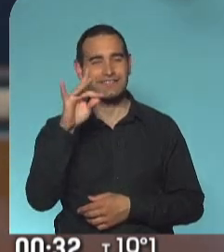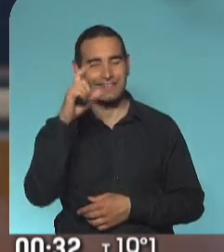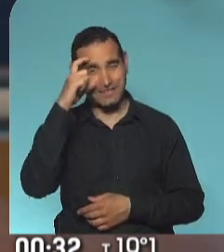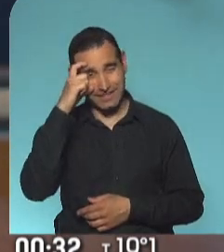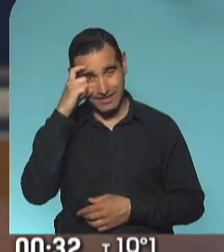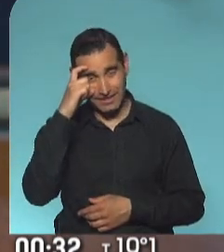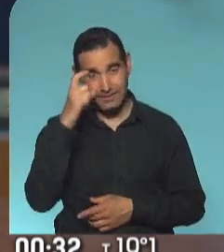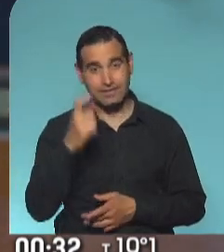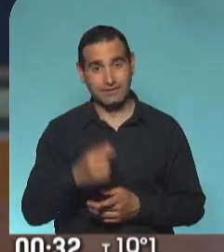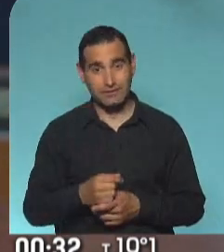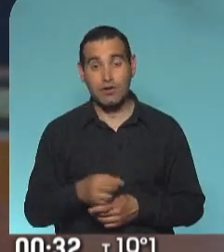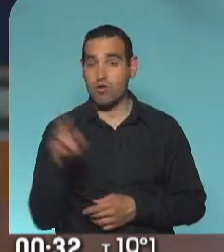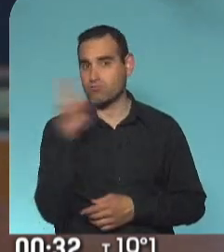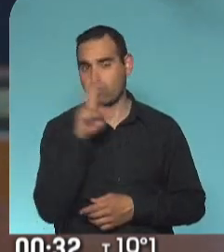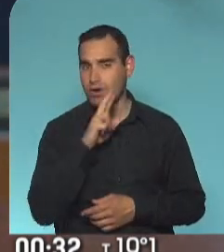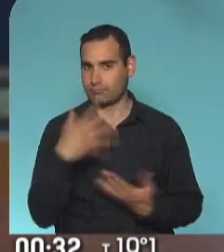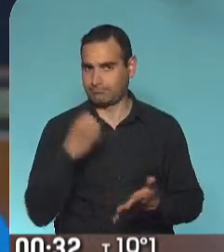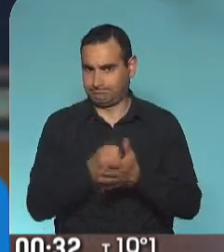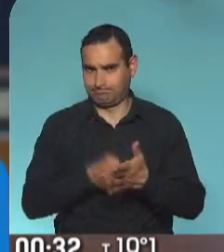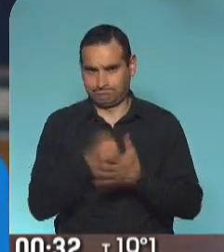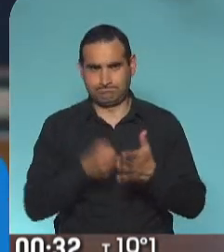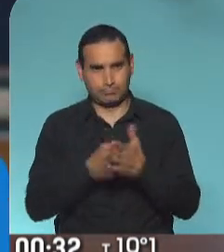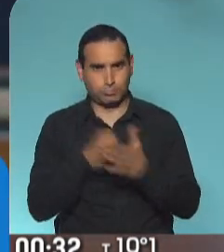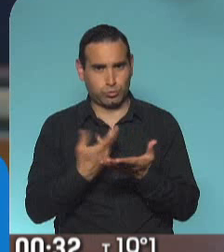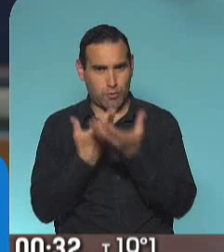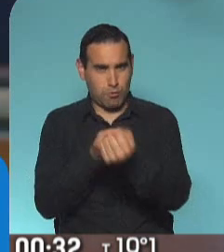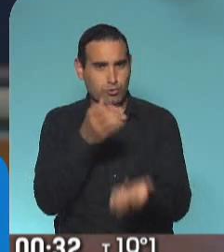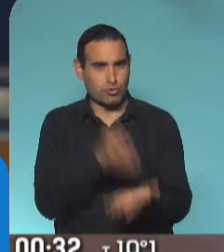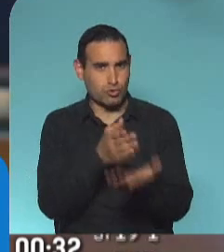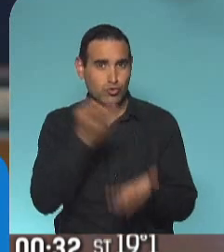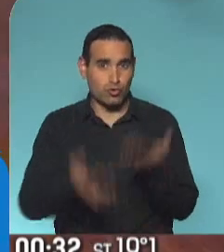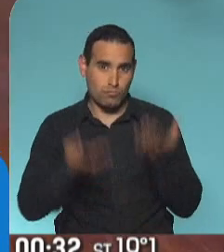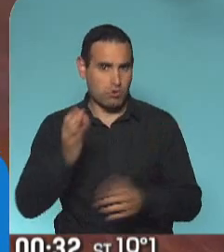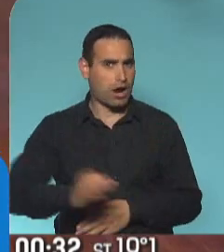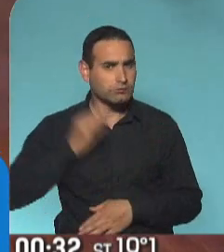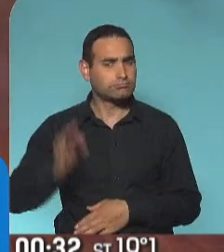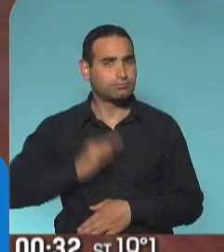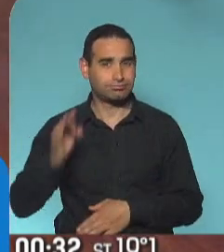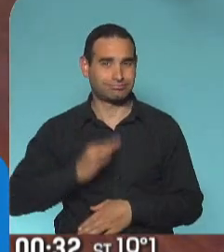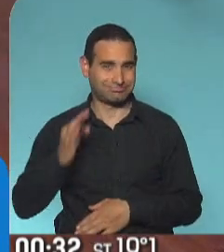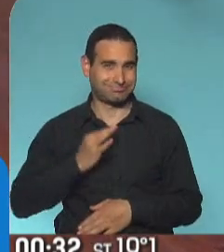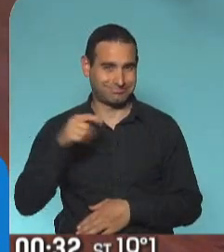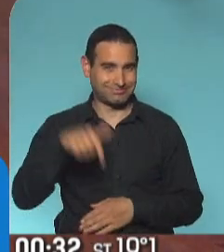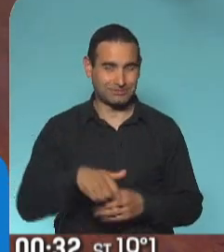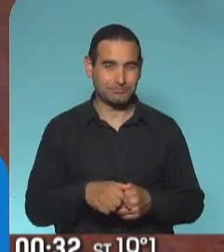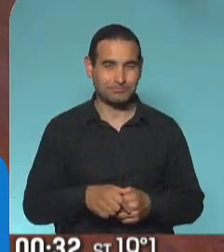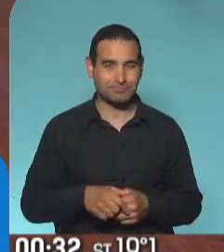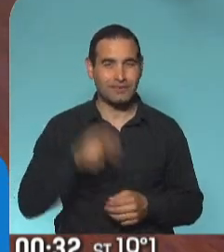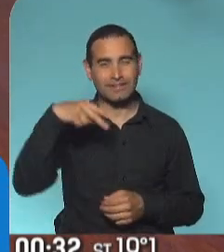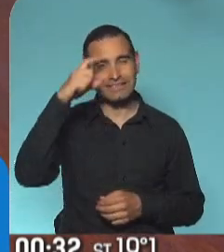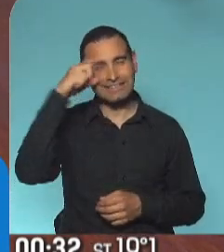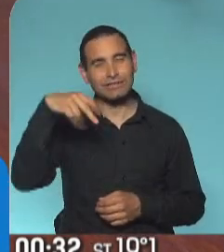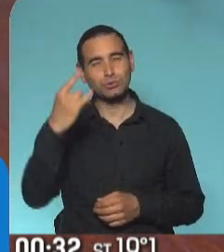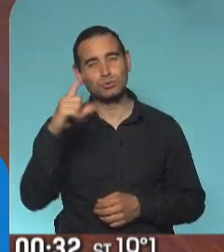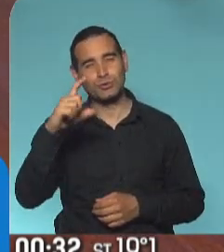una luchadora de los derechos humanos precisamente durante muchos años aquí, Nenuca, la